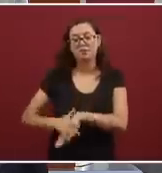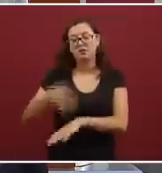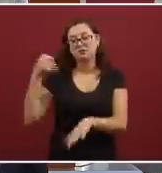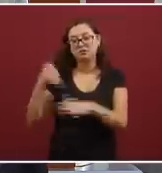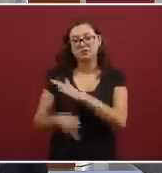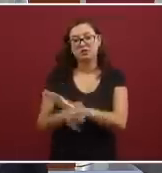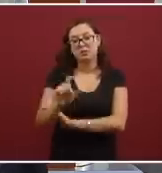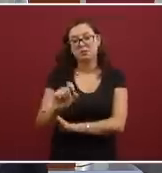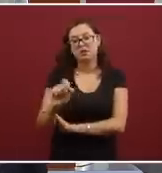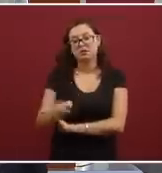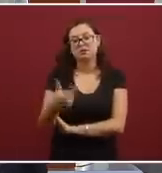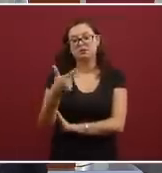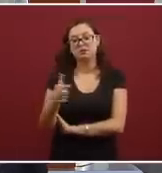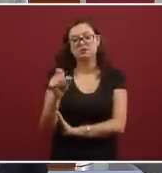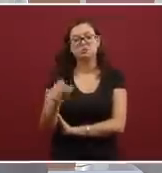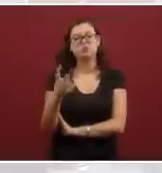inmovilizamos